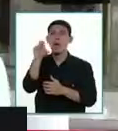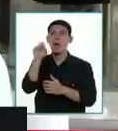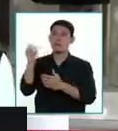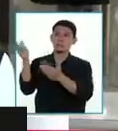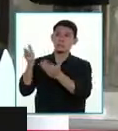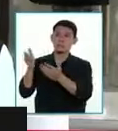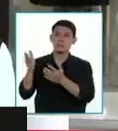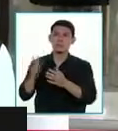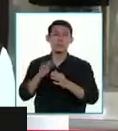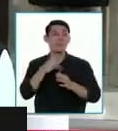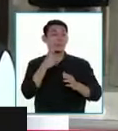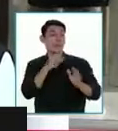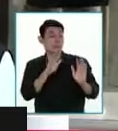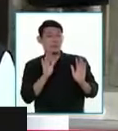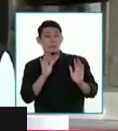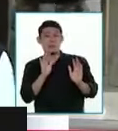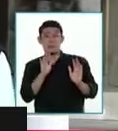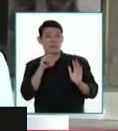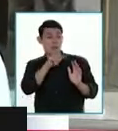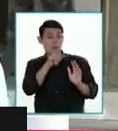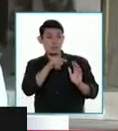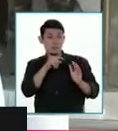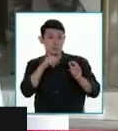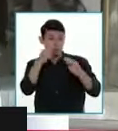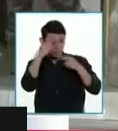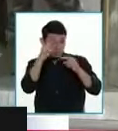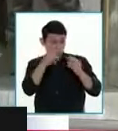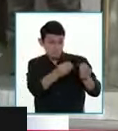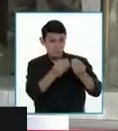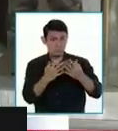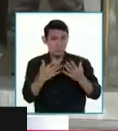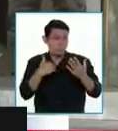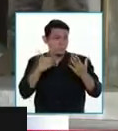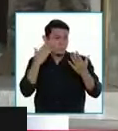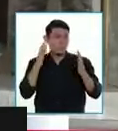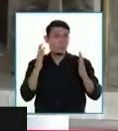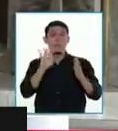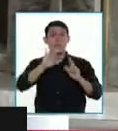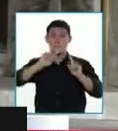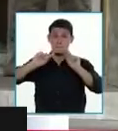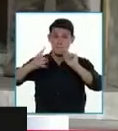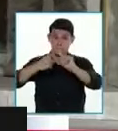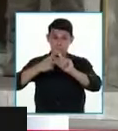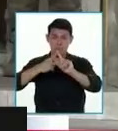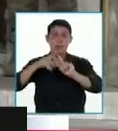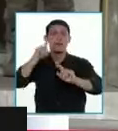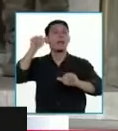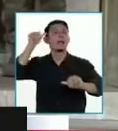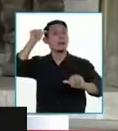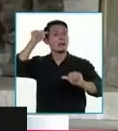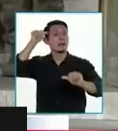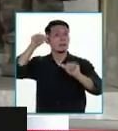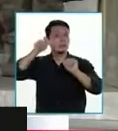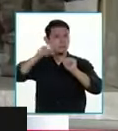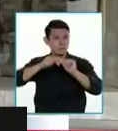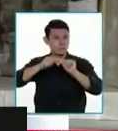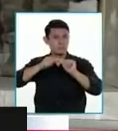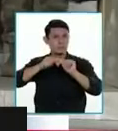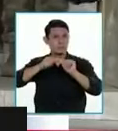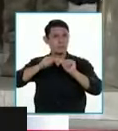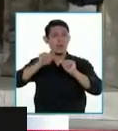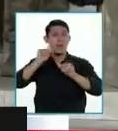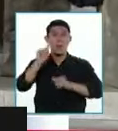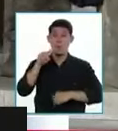Mire, es una noticia inesperada. En primer lugar, recordemos que